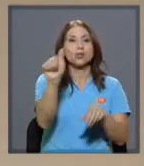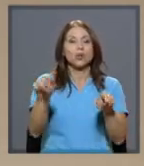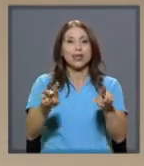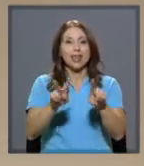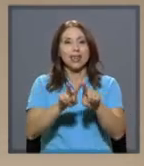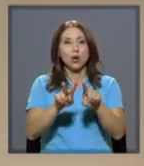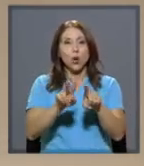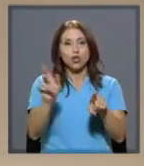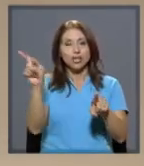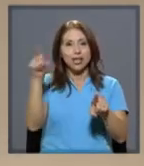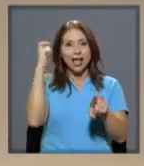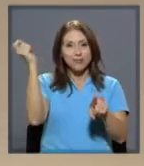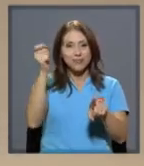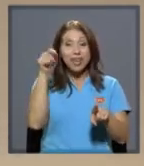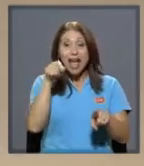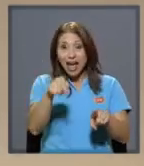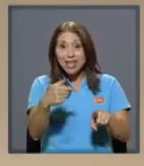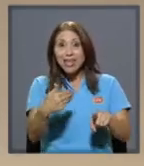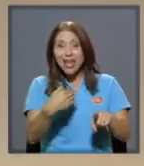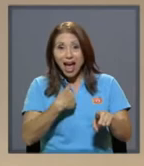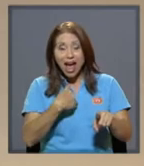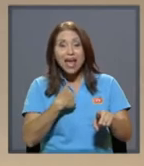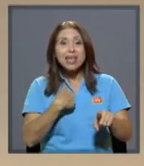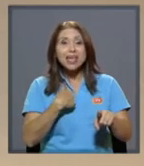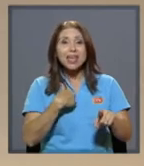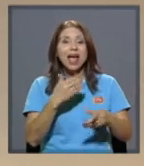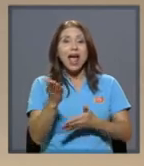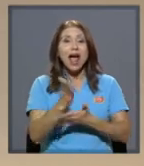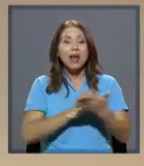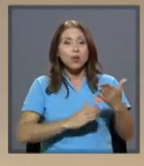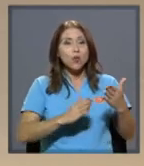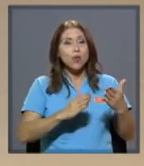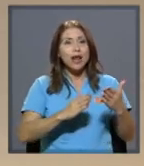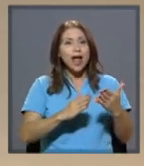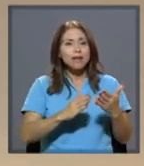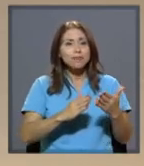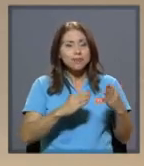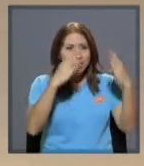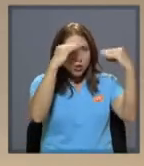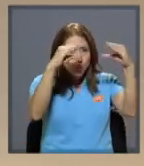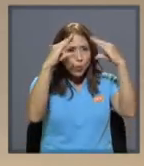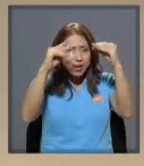alguna documentación de Panchita. Y Panchita, una de las cosas